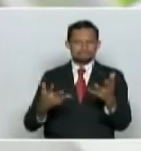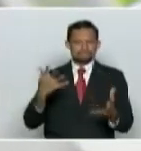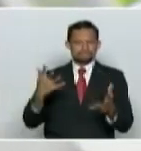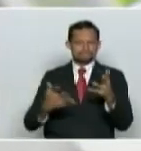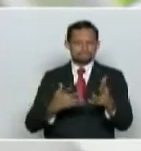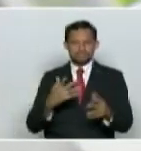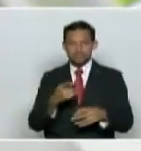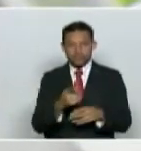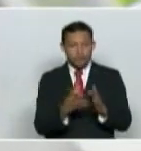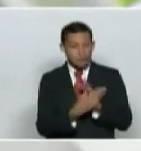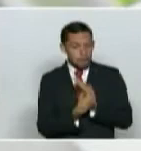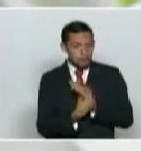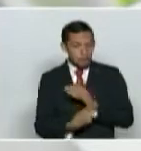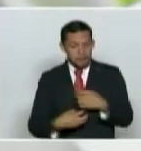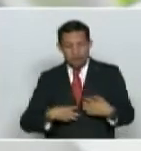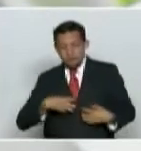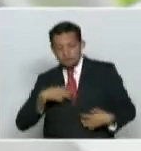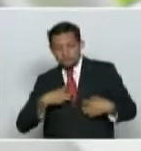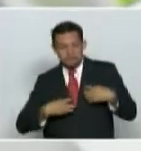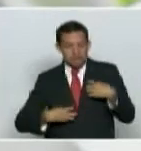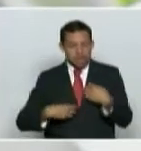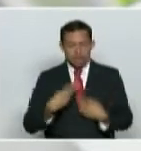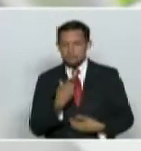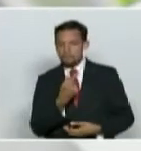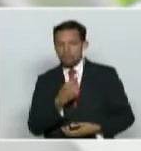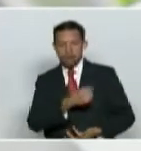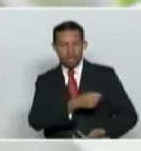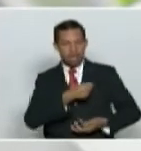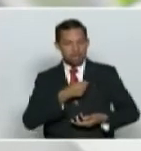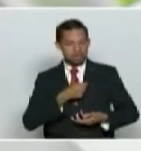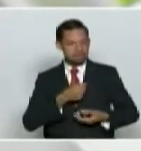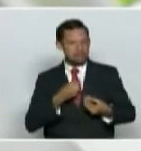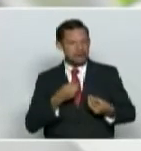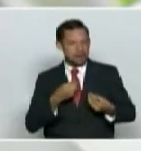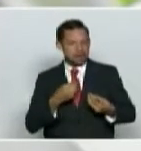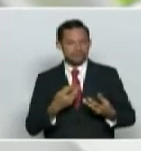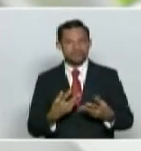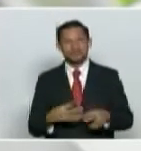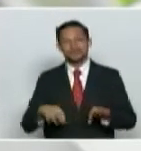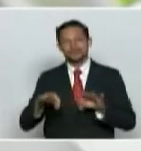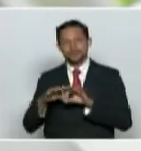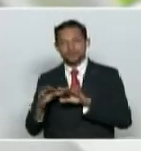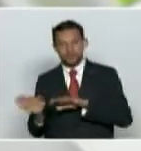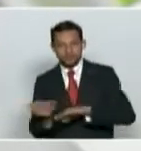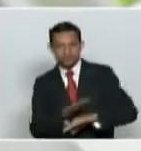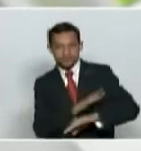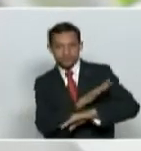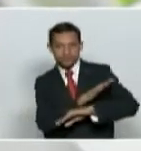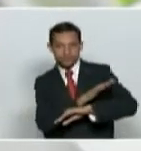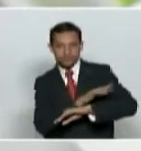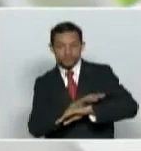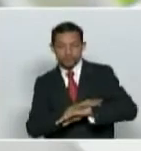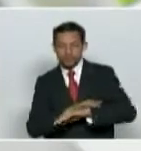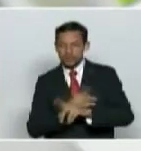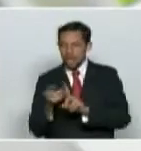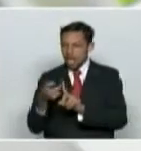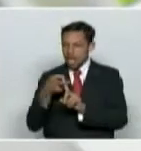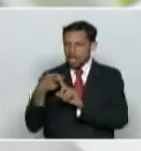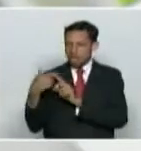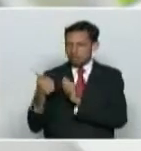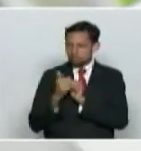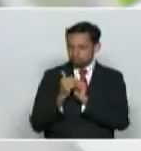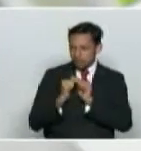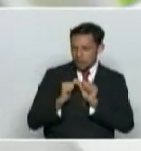la pobreza, si el dinero no es la vida, que no puedo tenerte